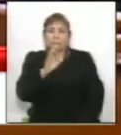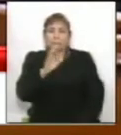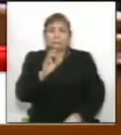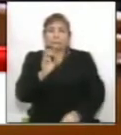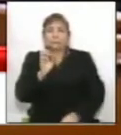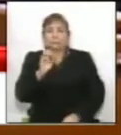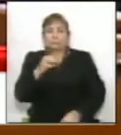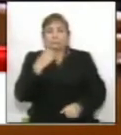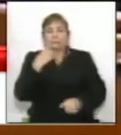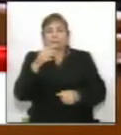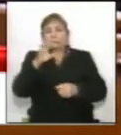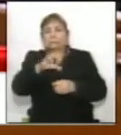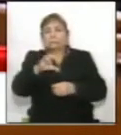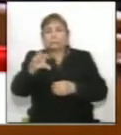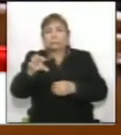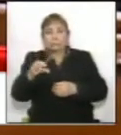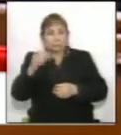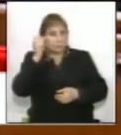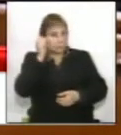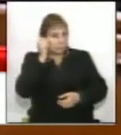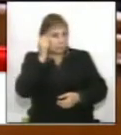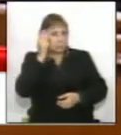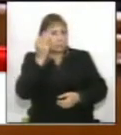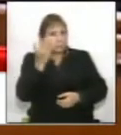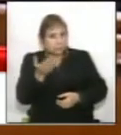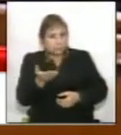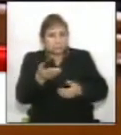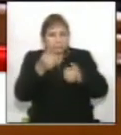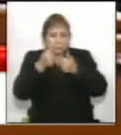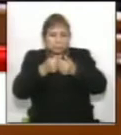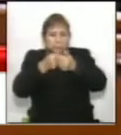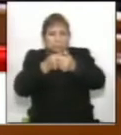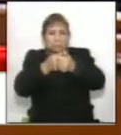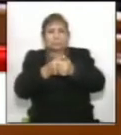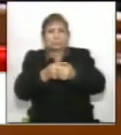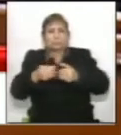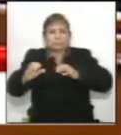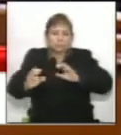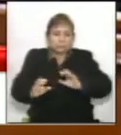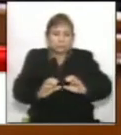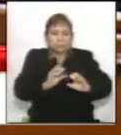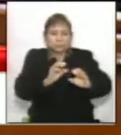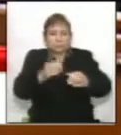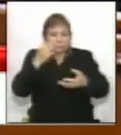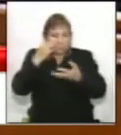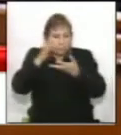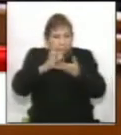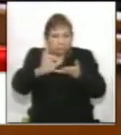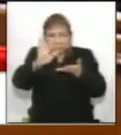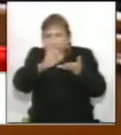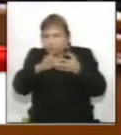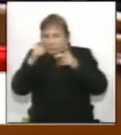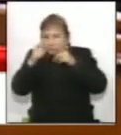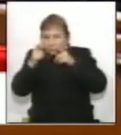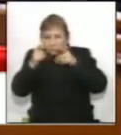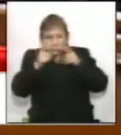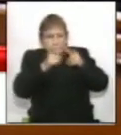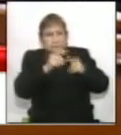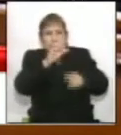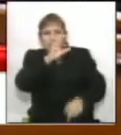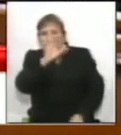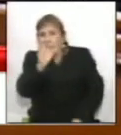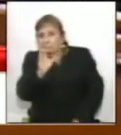el pueblo. En ese sentido, continuará realizando acciones de fiscalización en costa, sierra y